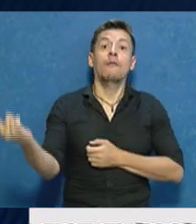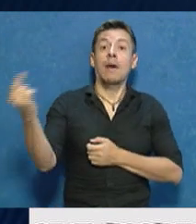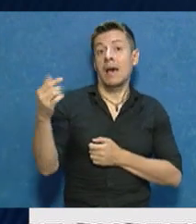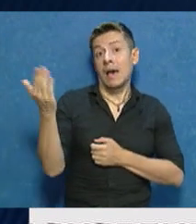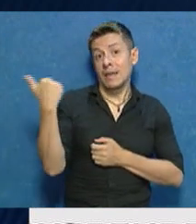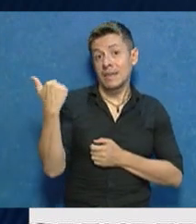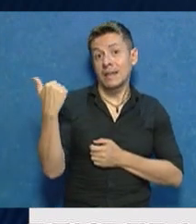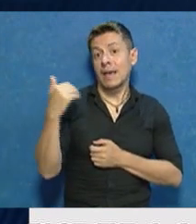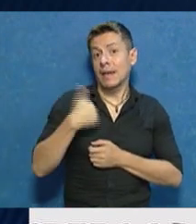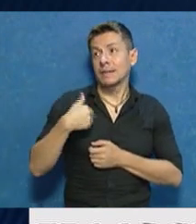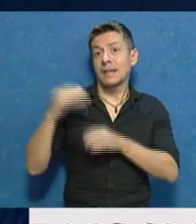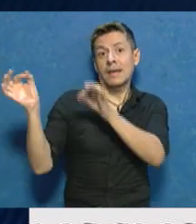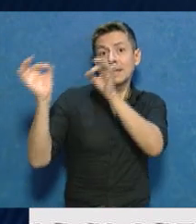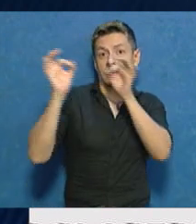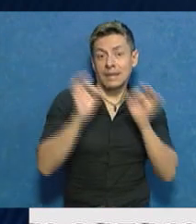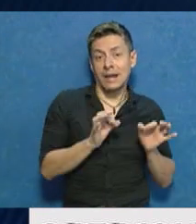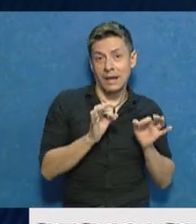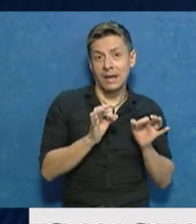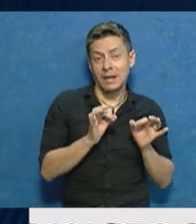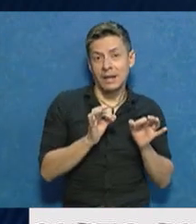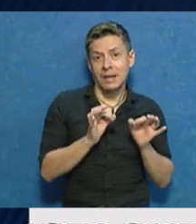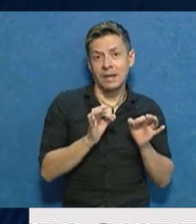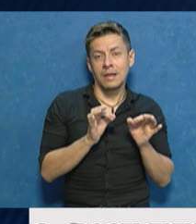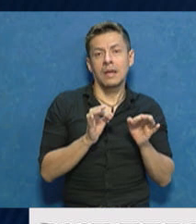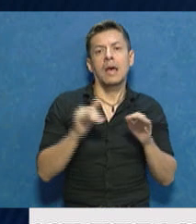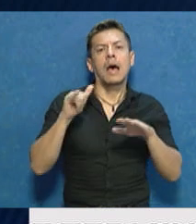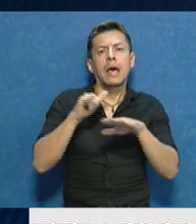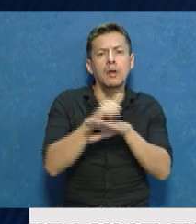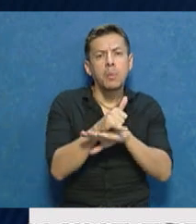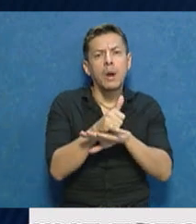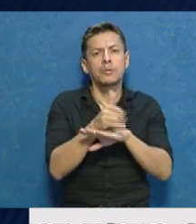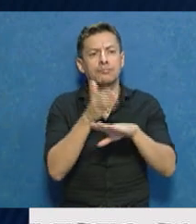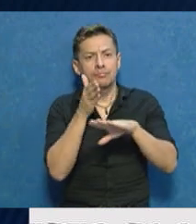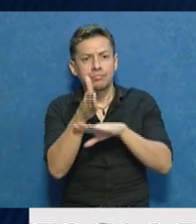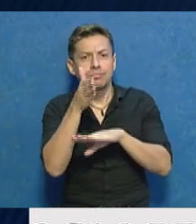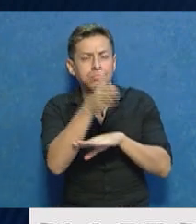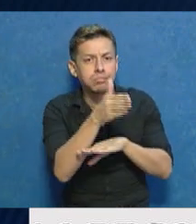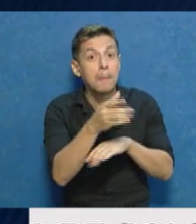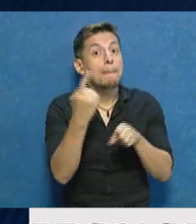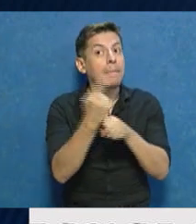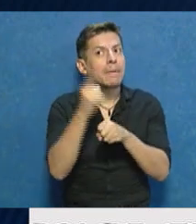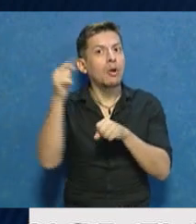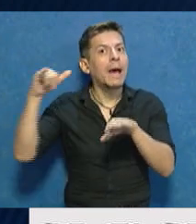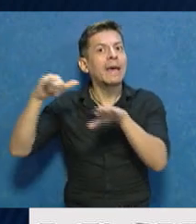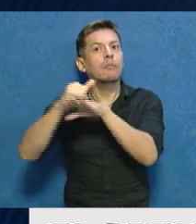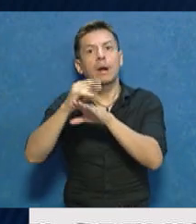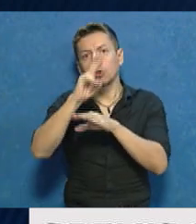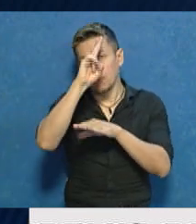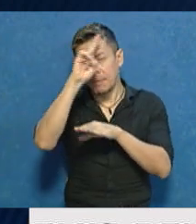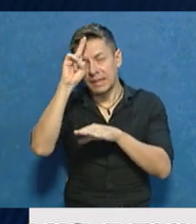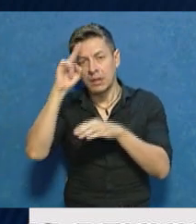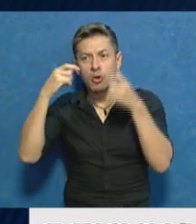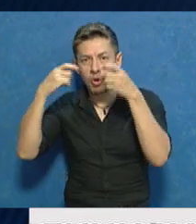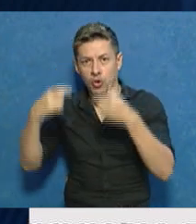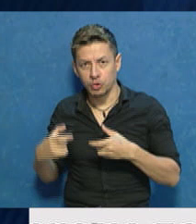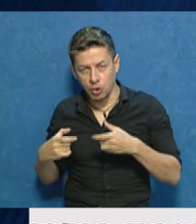al país, si bien fui pasando distintos controles aeroportuarios, desde el primero en Madrid, que fue en el aeropuerto de Barajas, luego